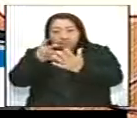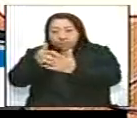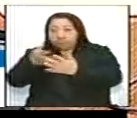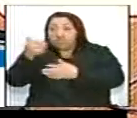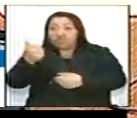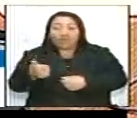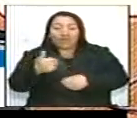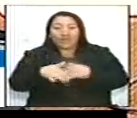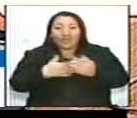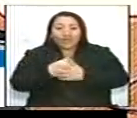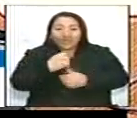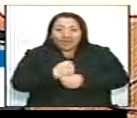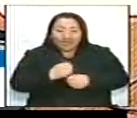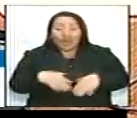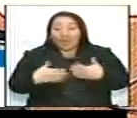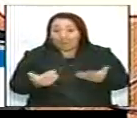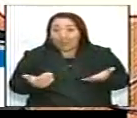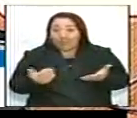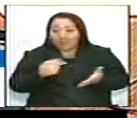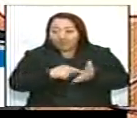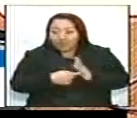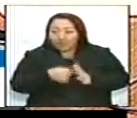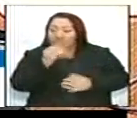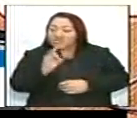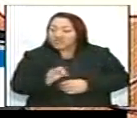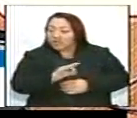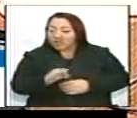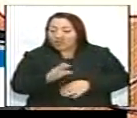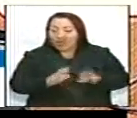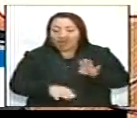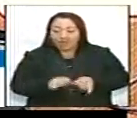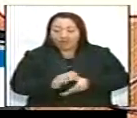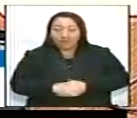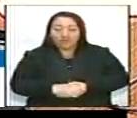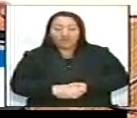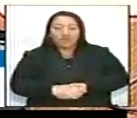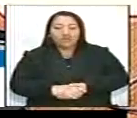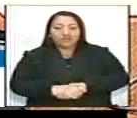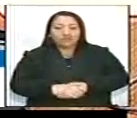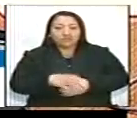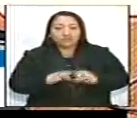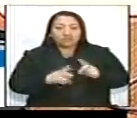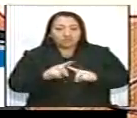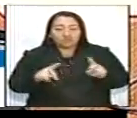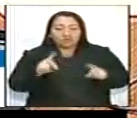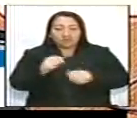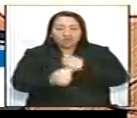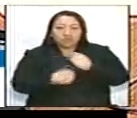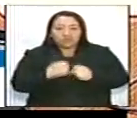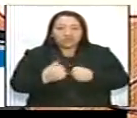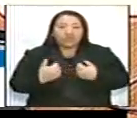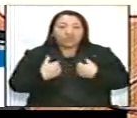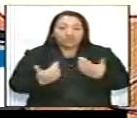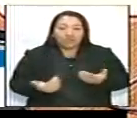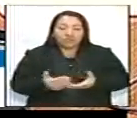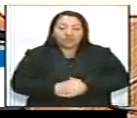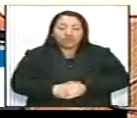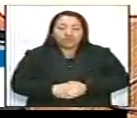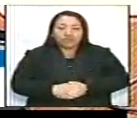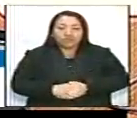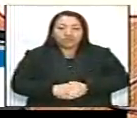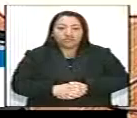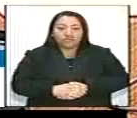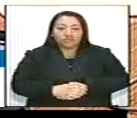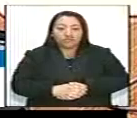cuales puede haber los puntos o no puede haber los puntos y quizá algunos distritos al final de año obtengan el incentivo o no